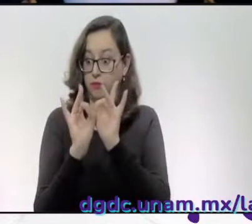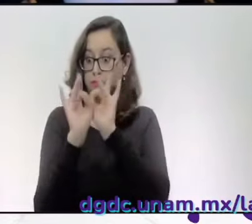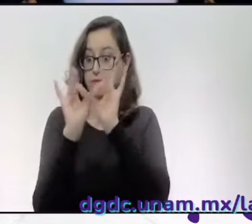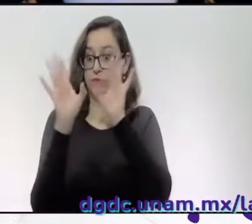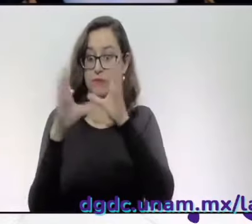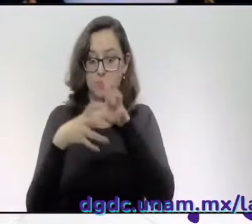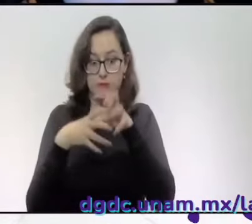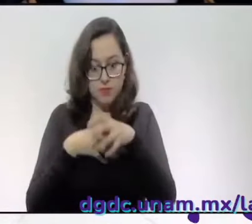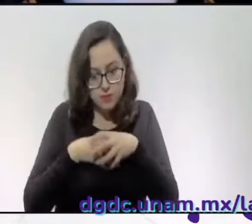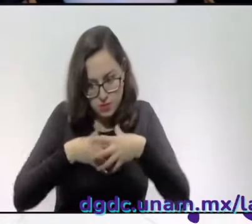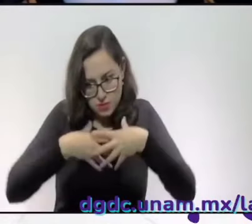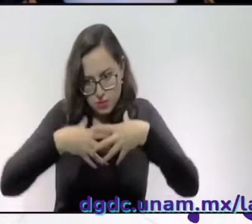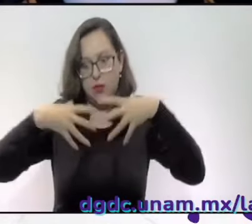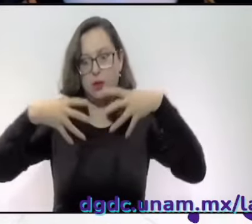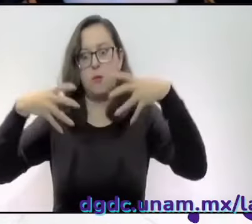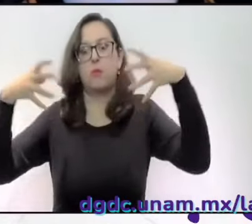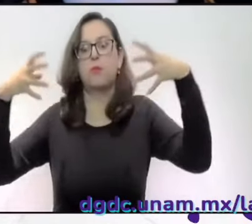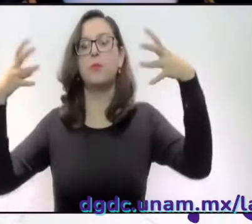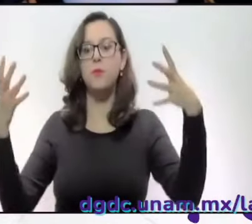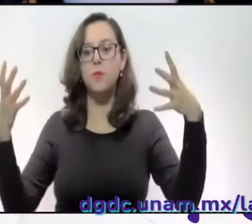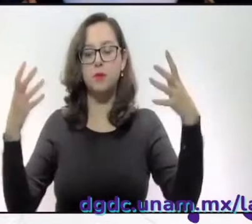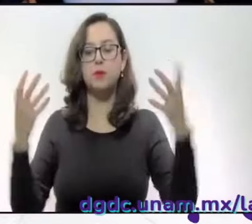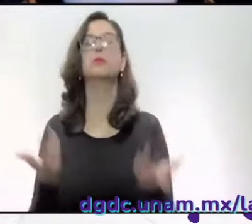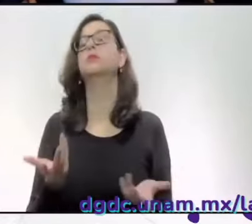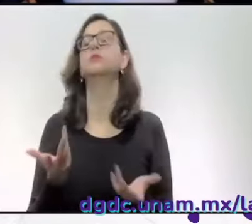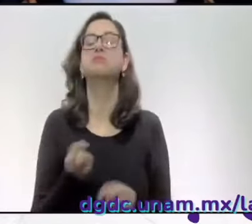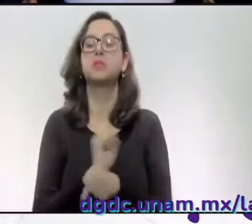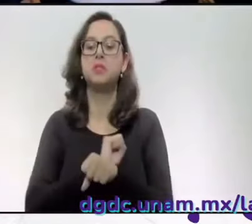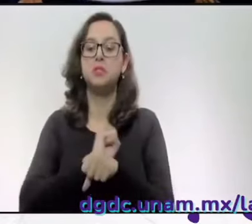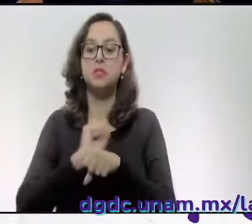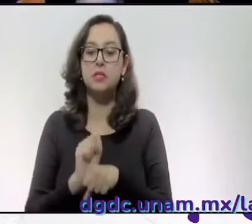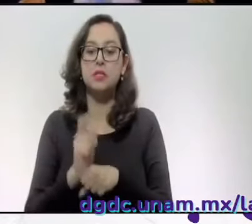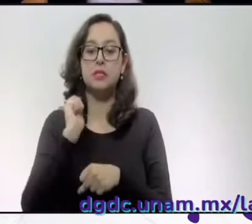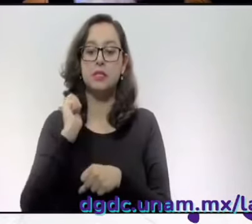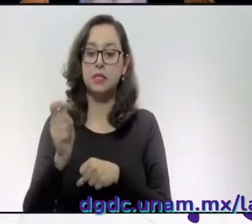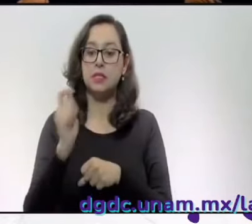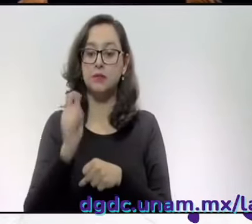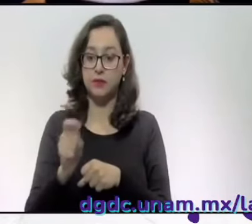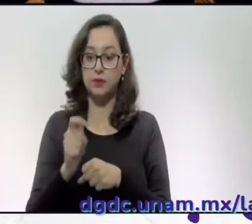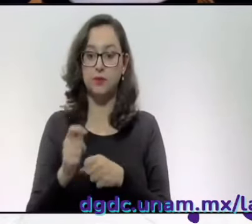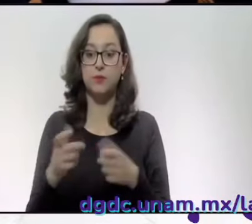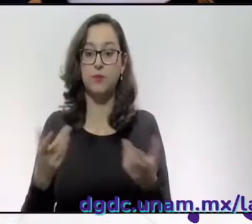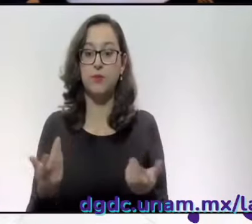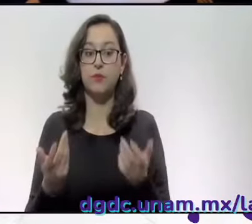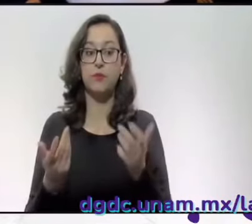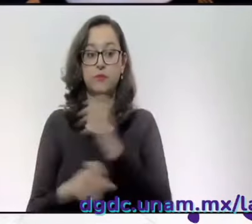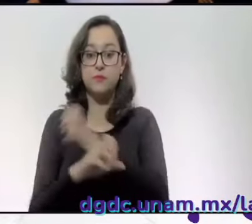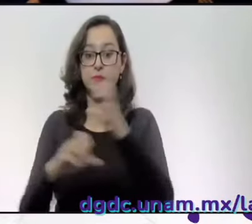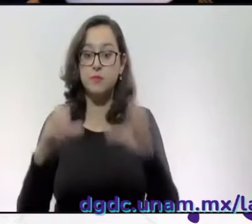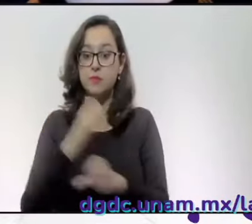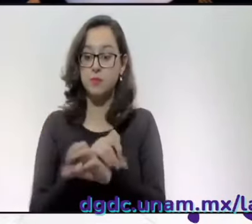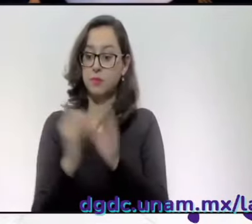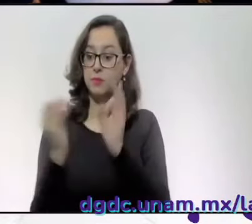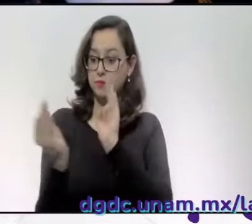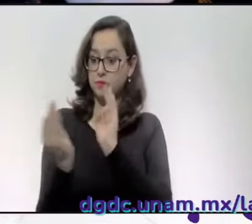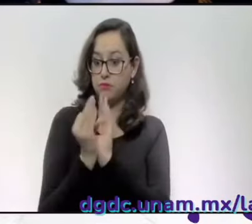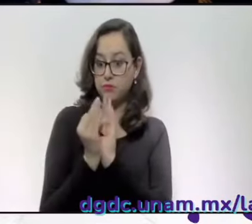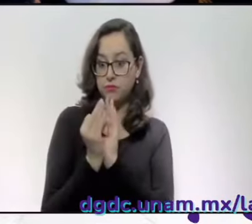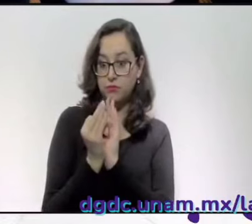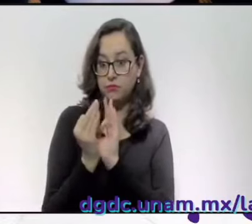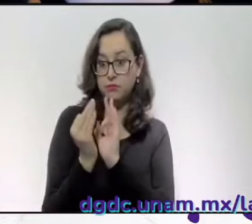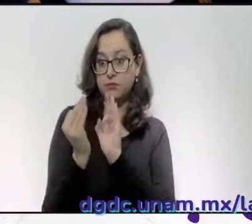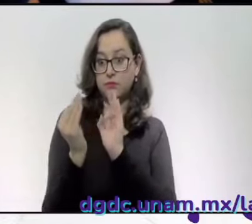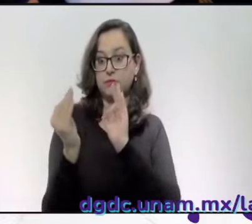simple, y dice que, bueno, que cuanto más distancia esté un objeto, mayor es la velocidad a la que se aleja